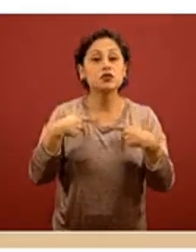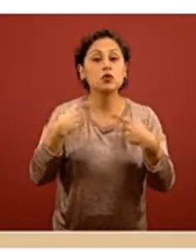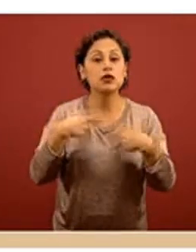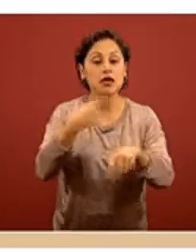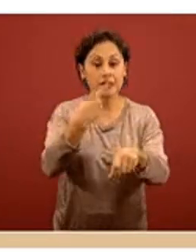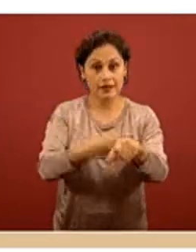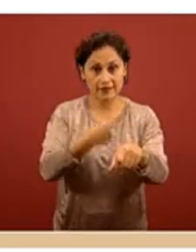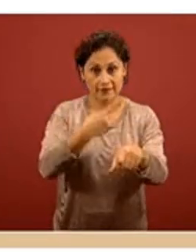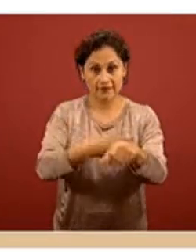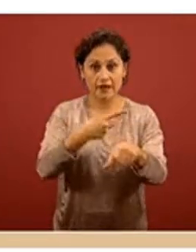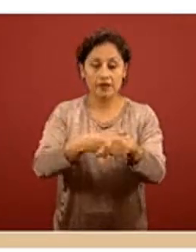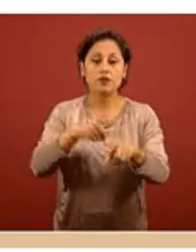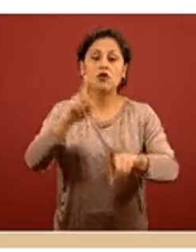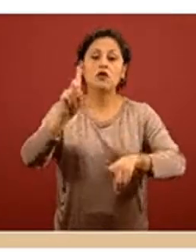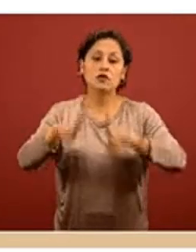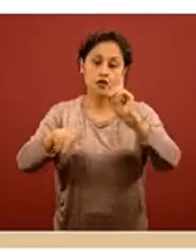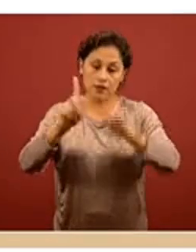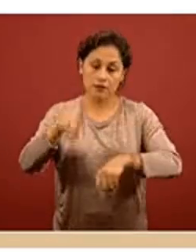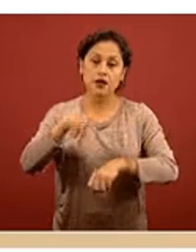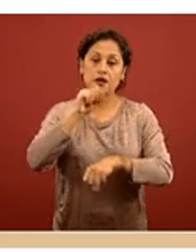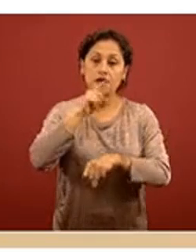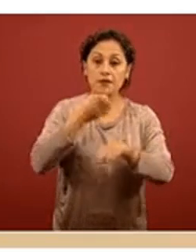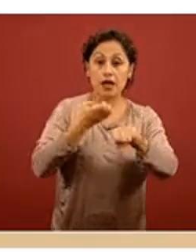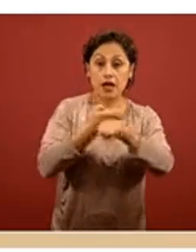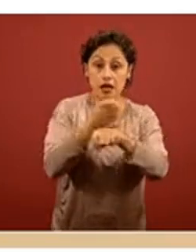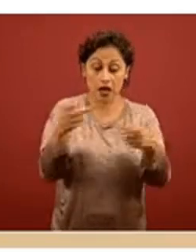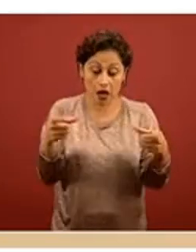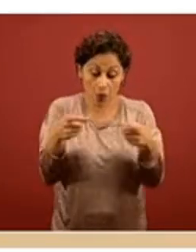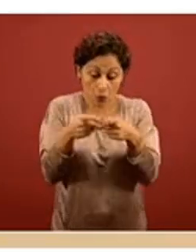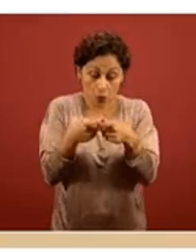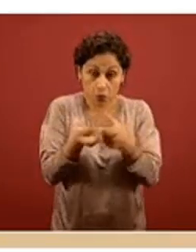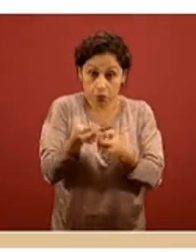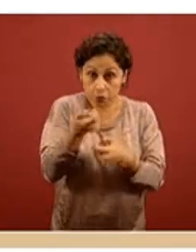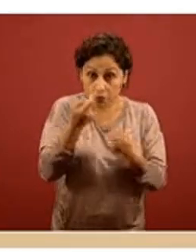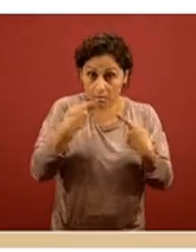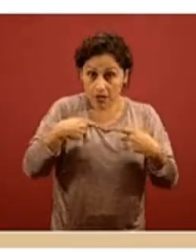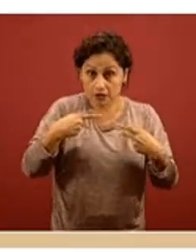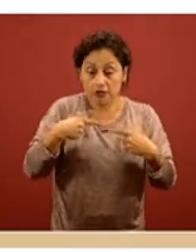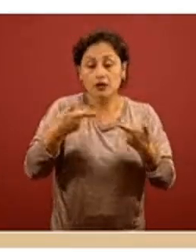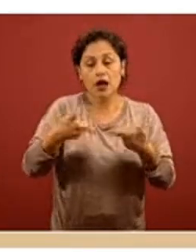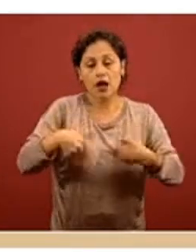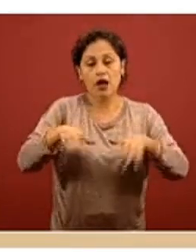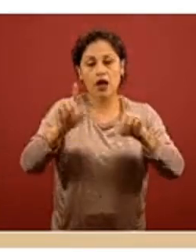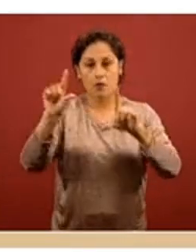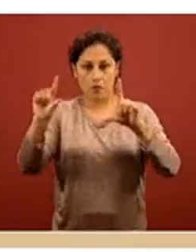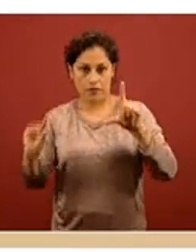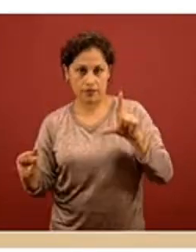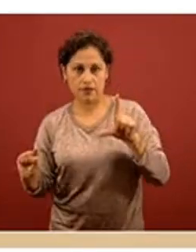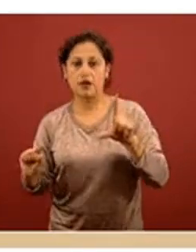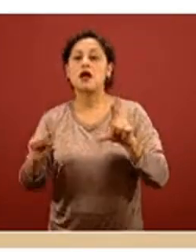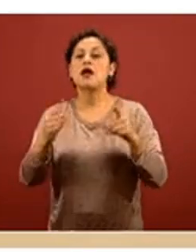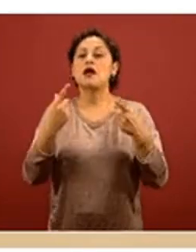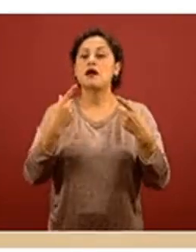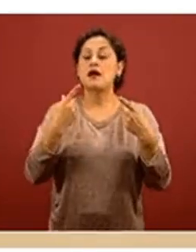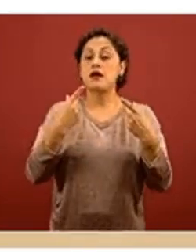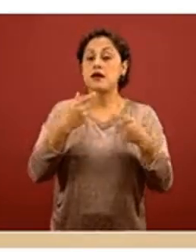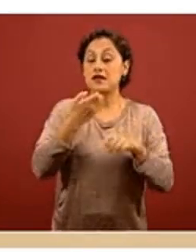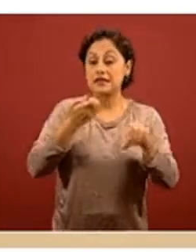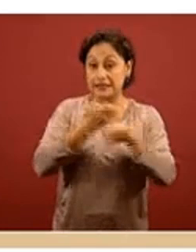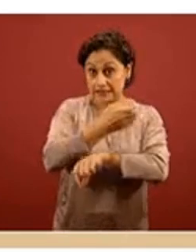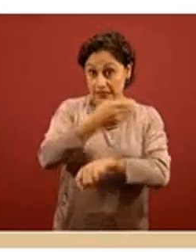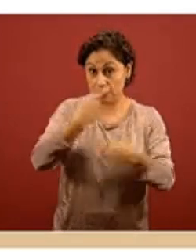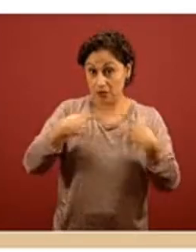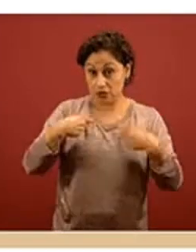su cantidad de población que también albergan en relación a otros estados de la República, pues se espera también que tuvieran